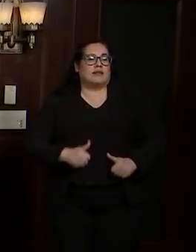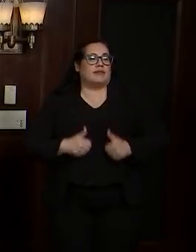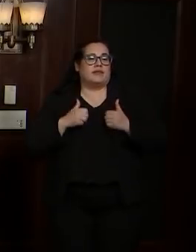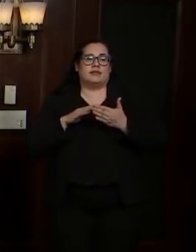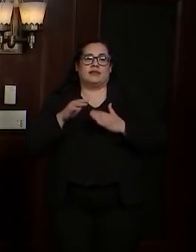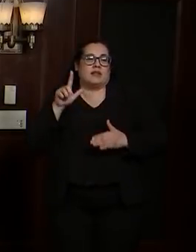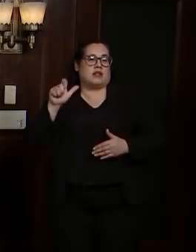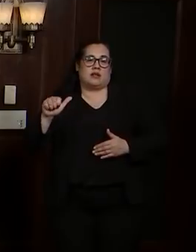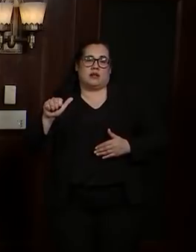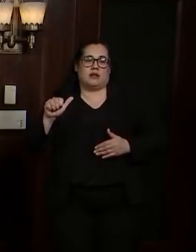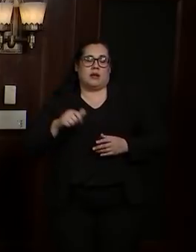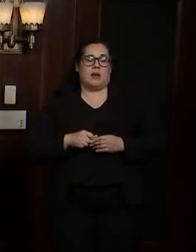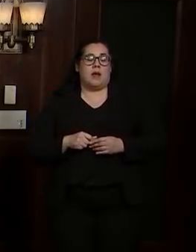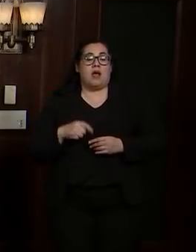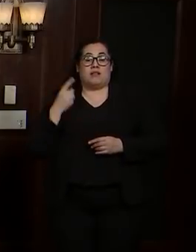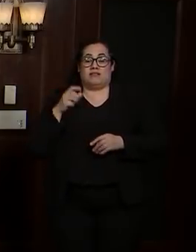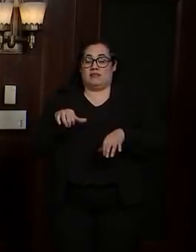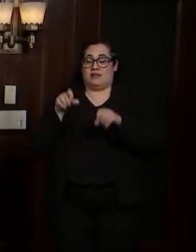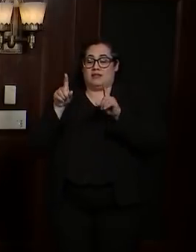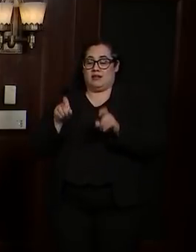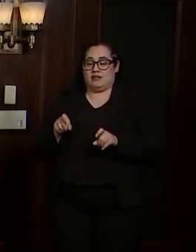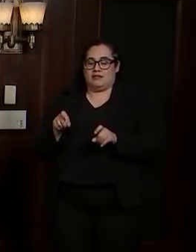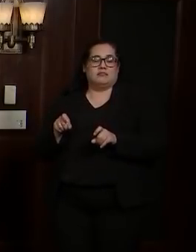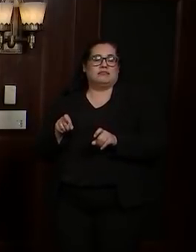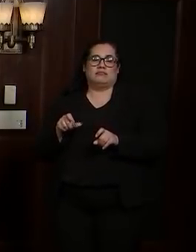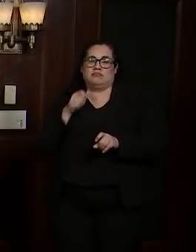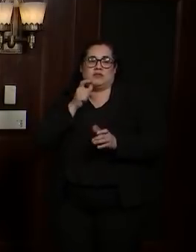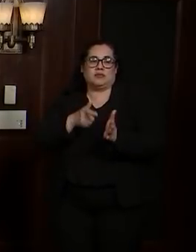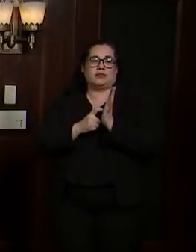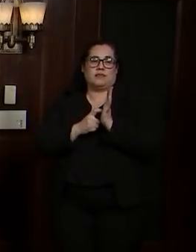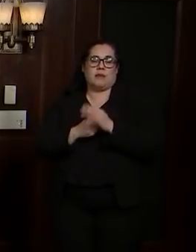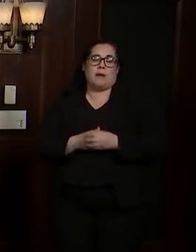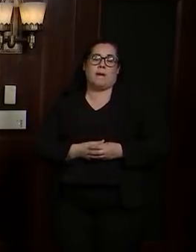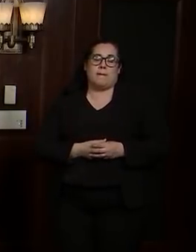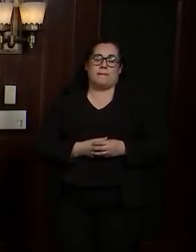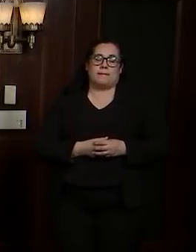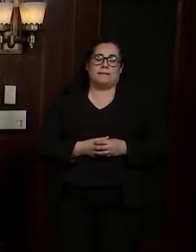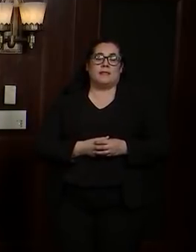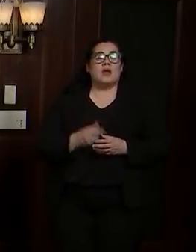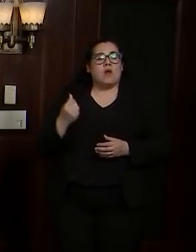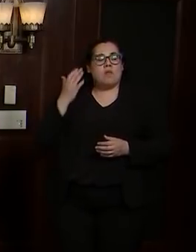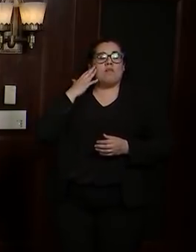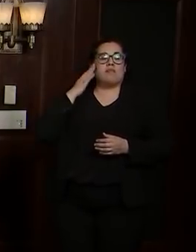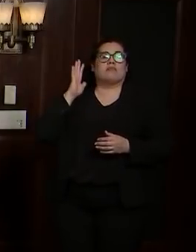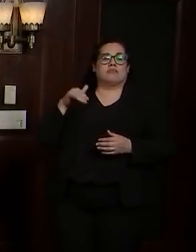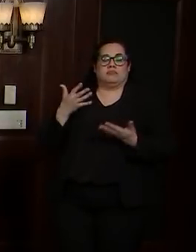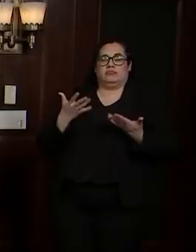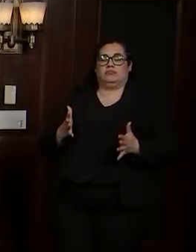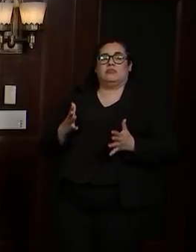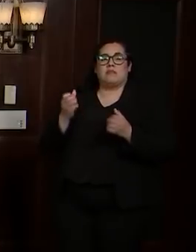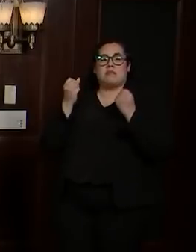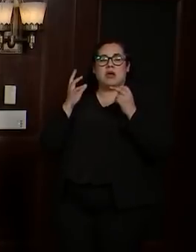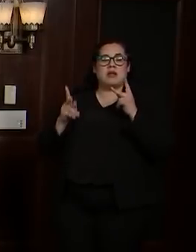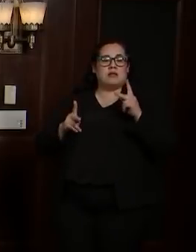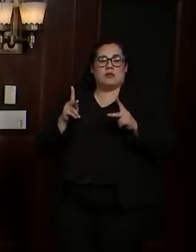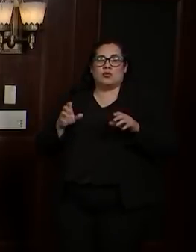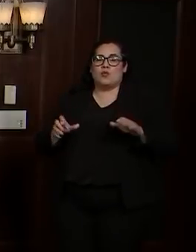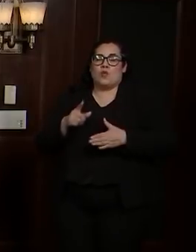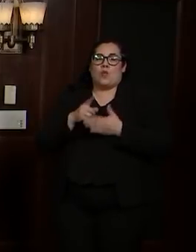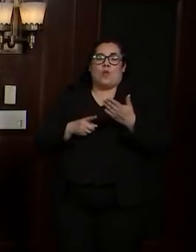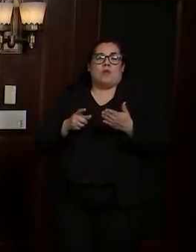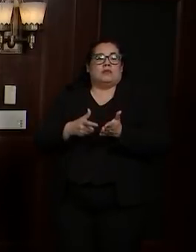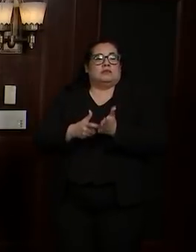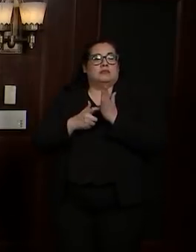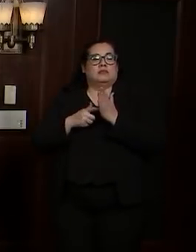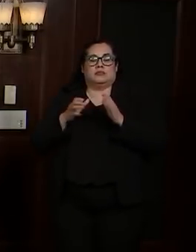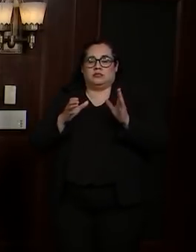vivir en la ciudad de Los Ángeles para recibir una prueba. Sabemos que muchos están haciendo lo necesario